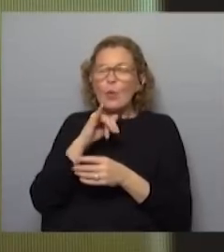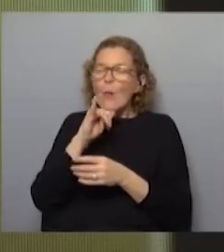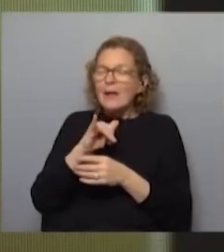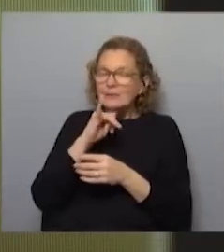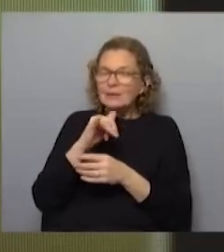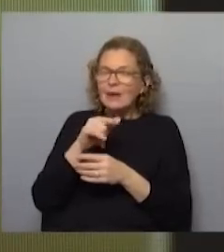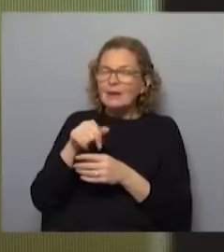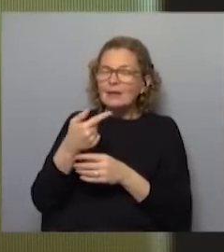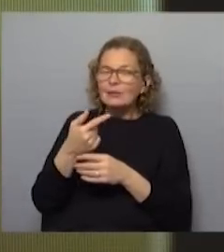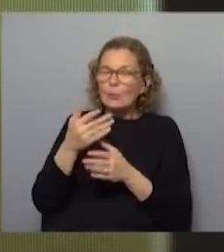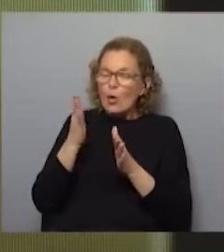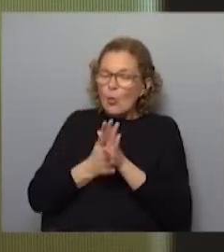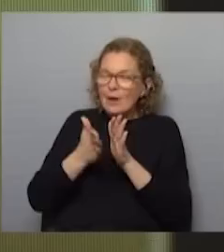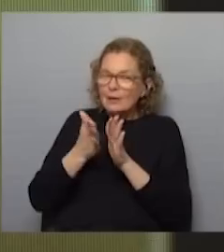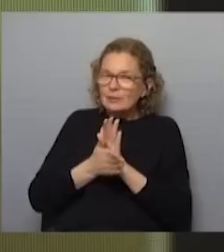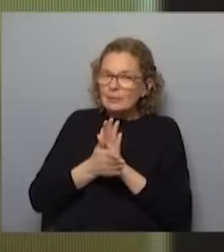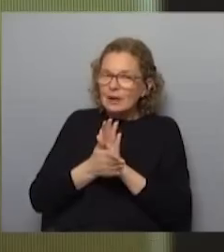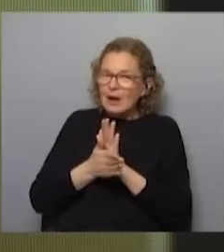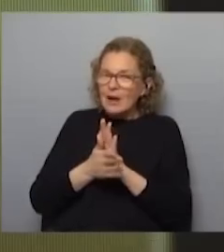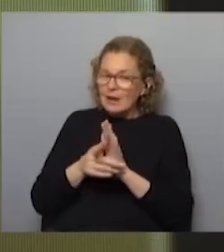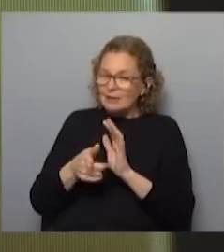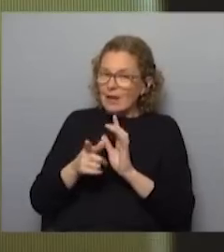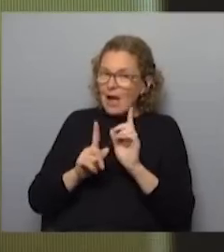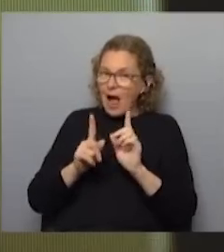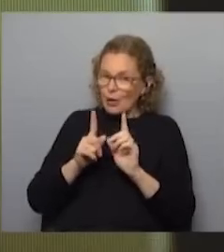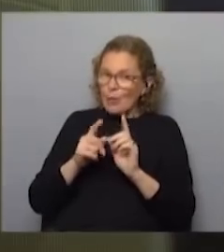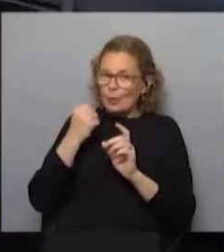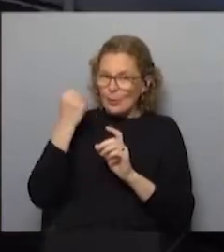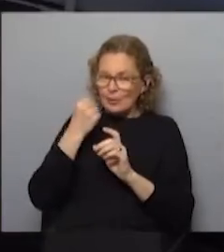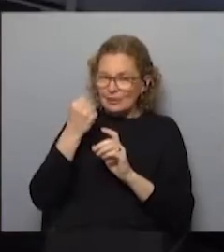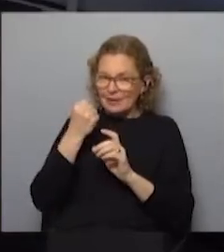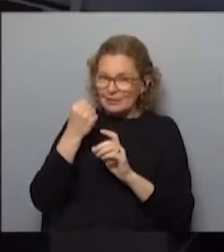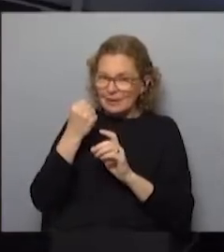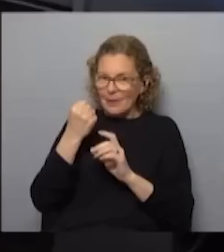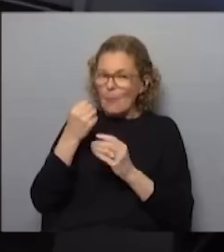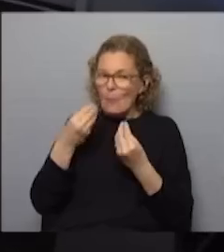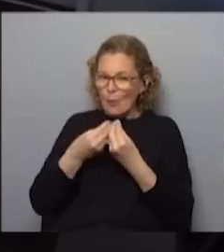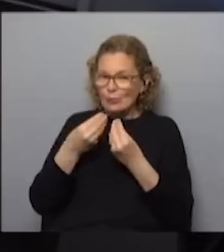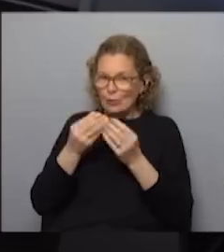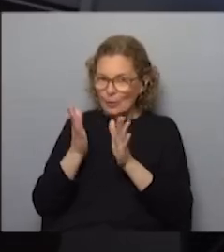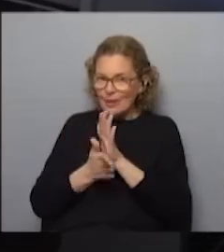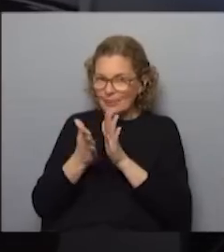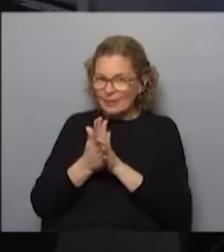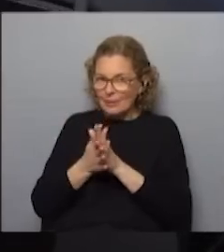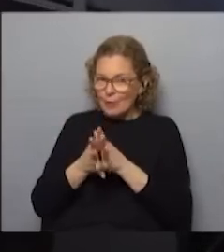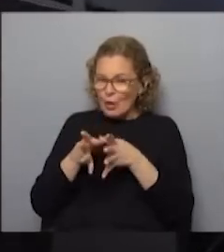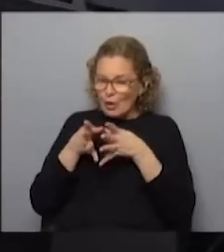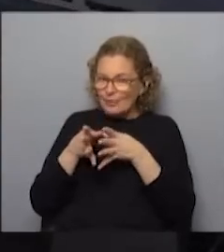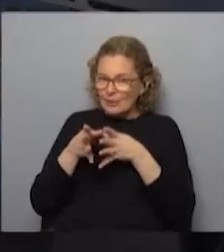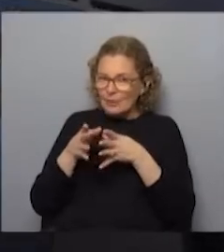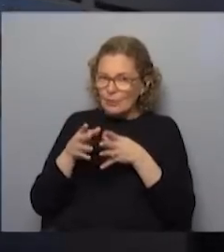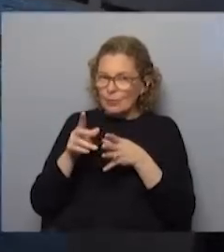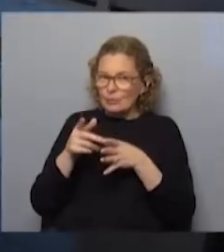los archivos constituyen un arma de la Guerra Fría es tan importante sí poseer un arma con la cual